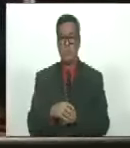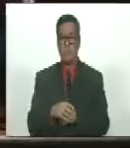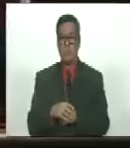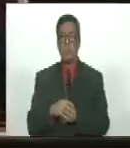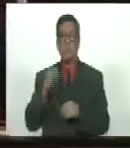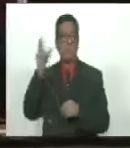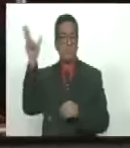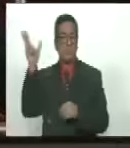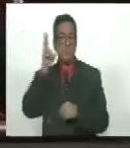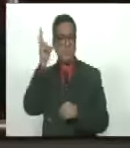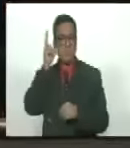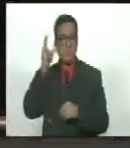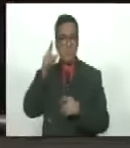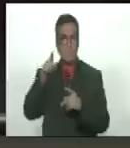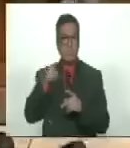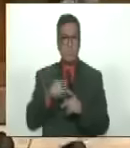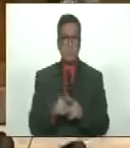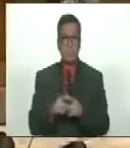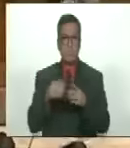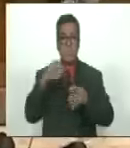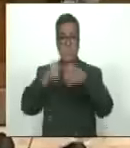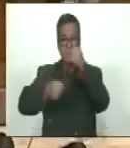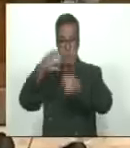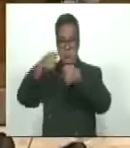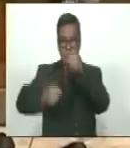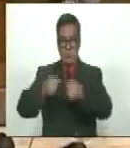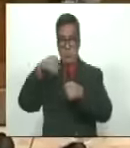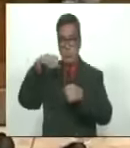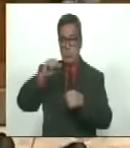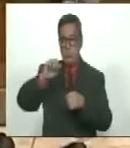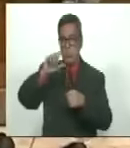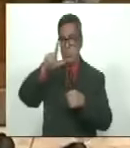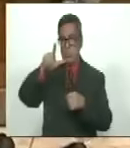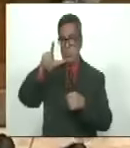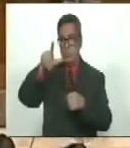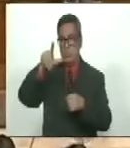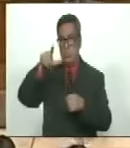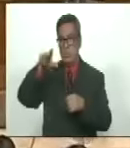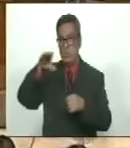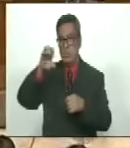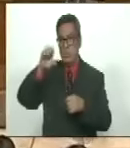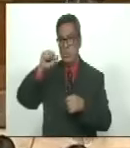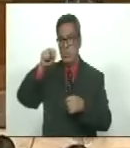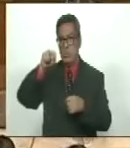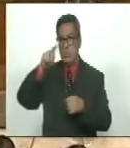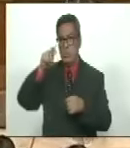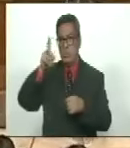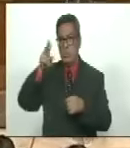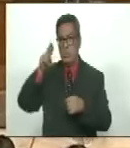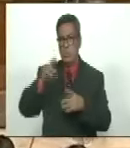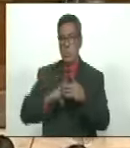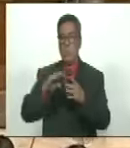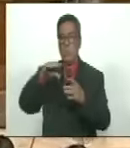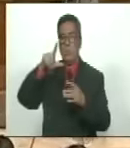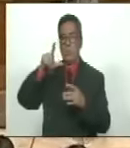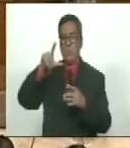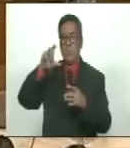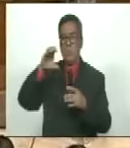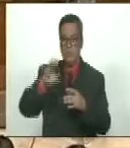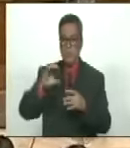Vamos a escuchar por los comuneros y comuneras a Alexander Sánchez y prevenir a Claudia Orsini. Está aquí Claudia, ¿no?